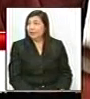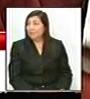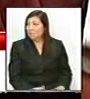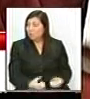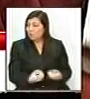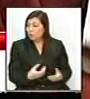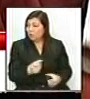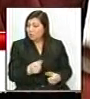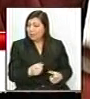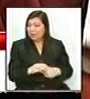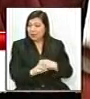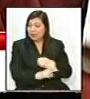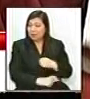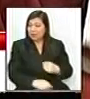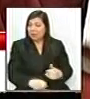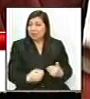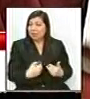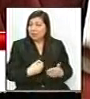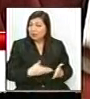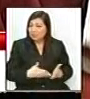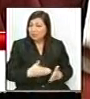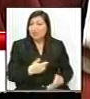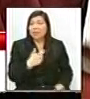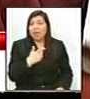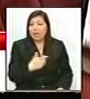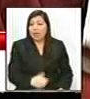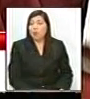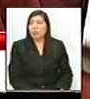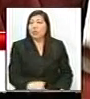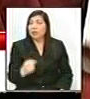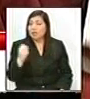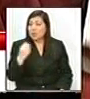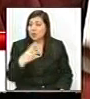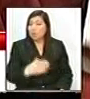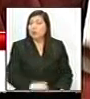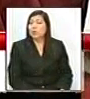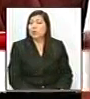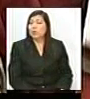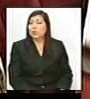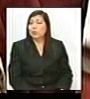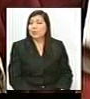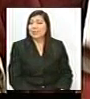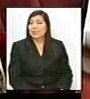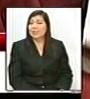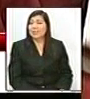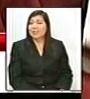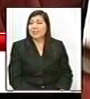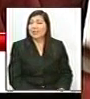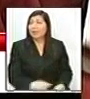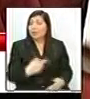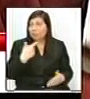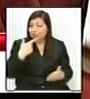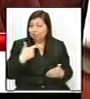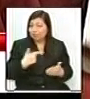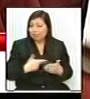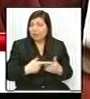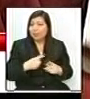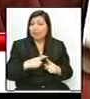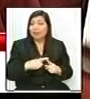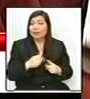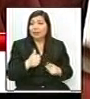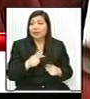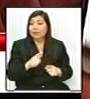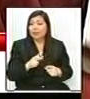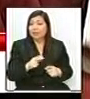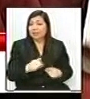muchas partes del país tienen pistas, tienen agua, tienen luz, gracias al petróleo que existe en Talara.